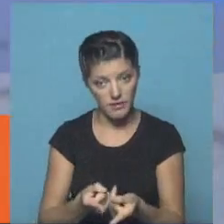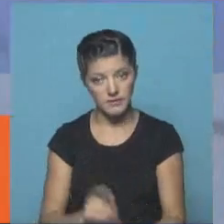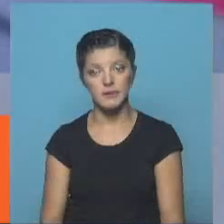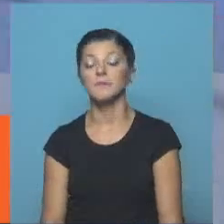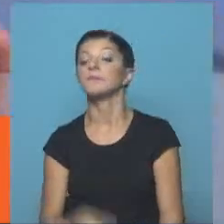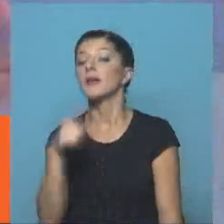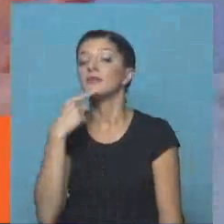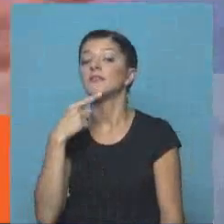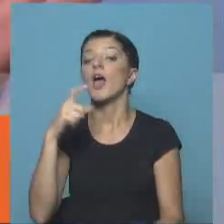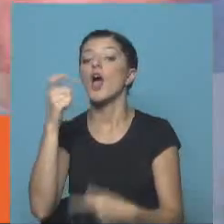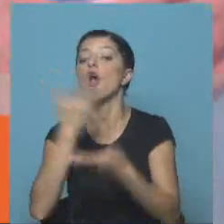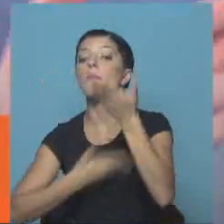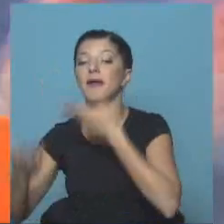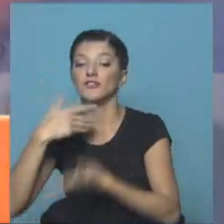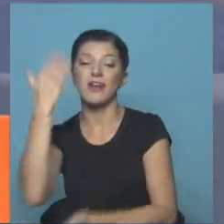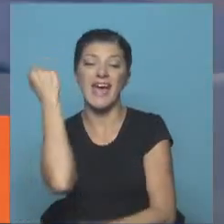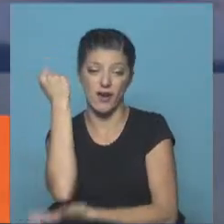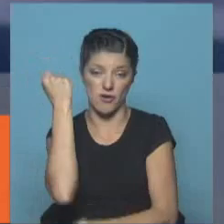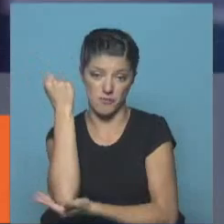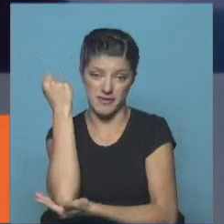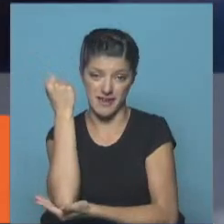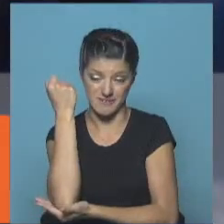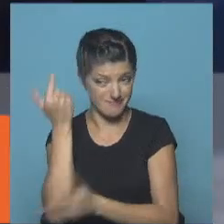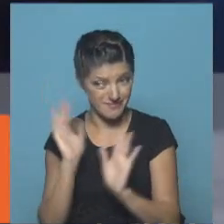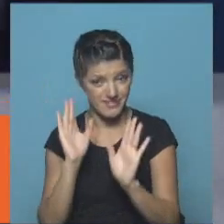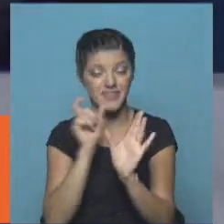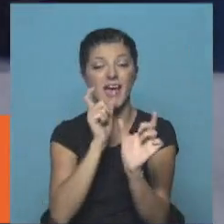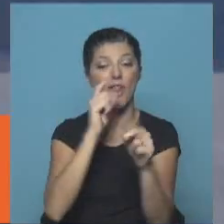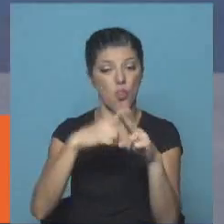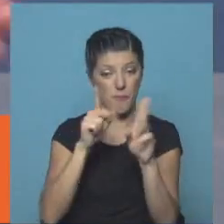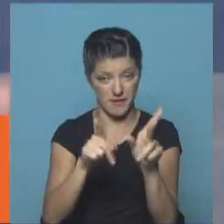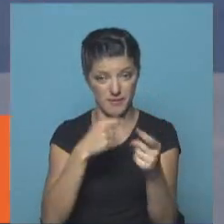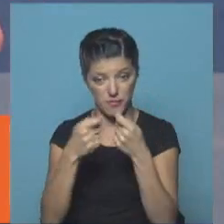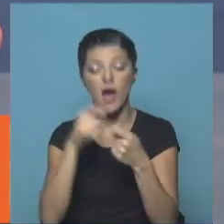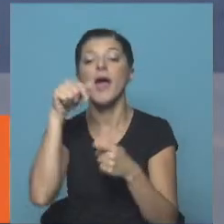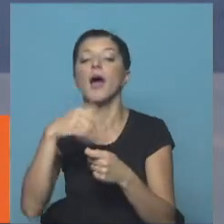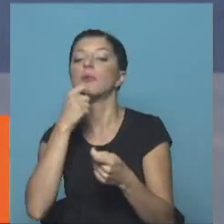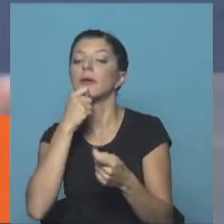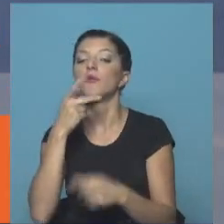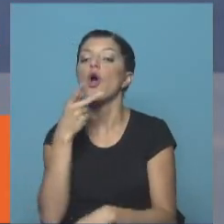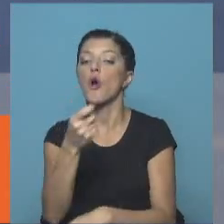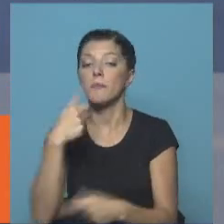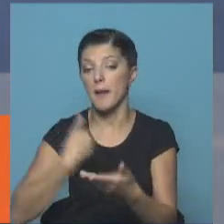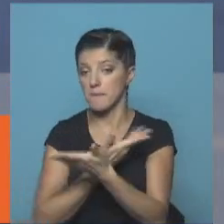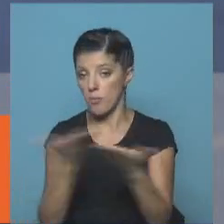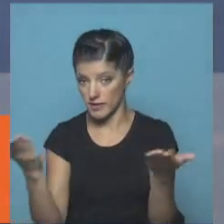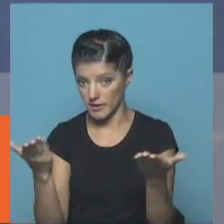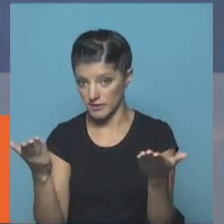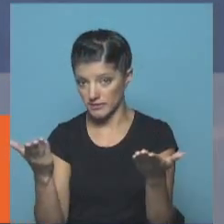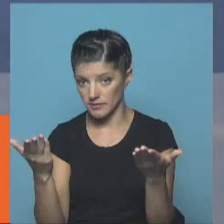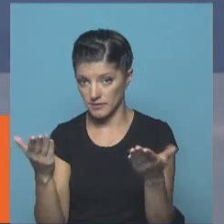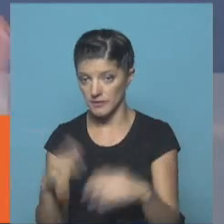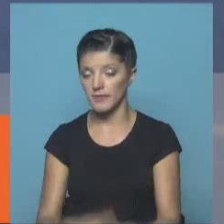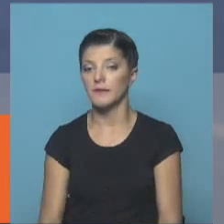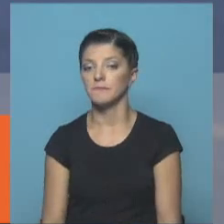en general es de cooperación económica, ya se saca el nombre de Tratado de Libre Comercio, ingresa temas tan importantes como compras públicas, por ejemplo, que es un tema, un instrumento importante